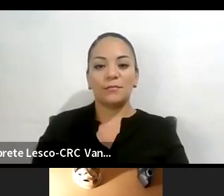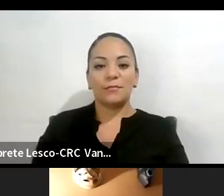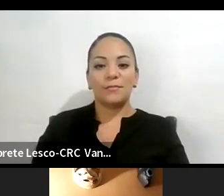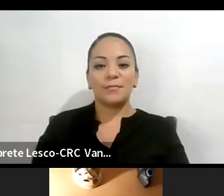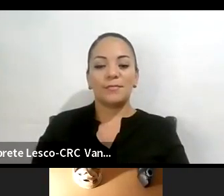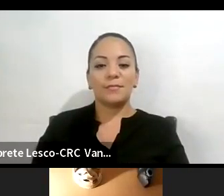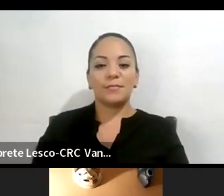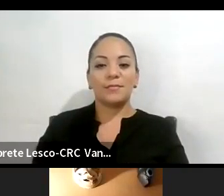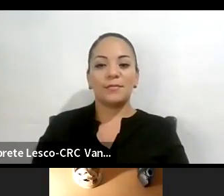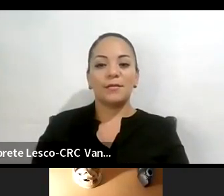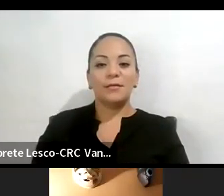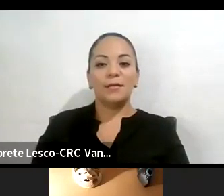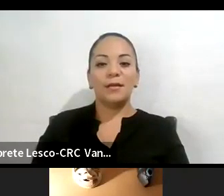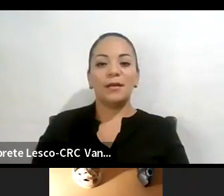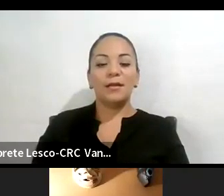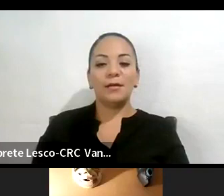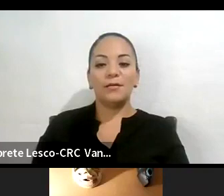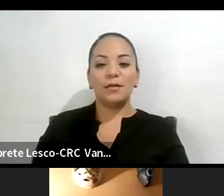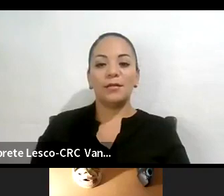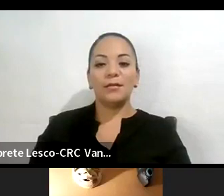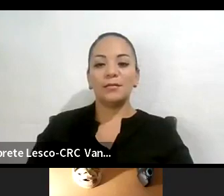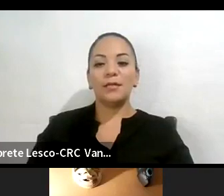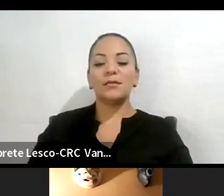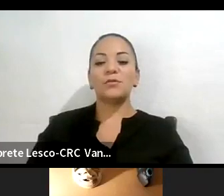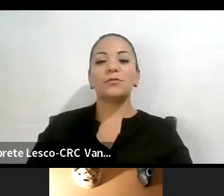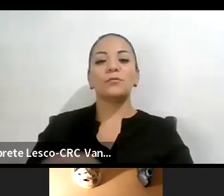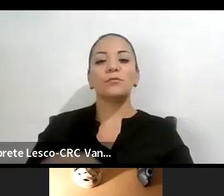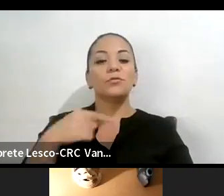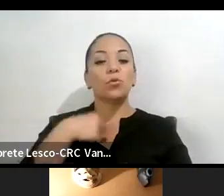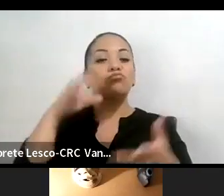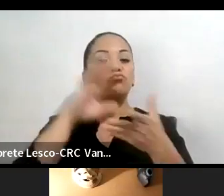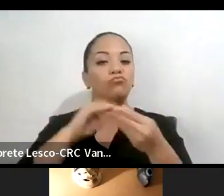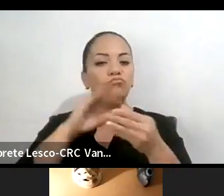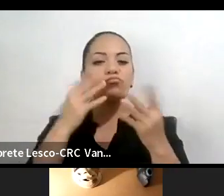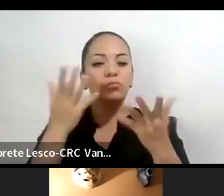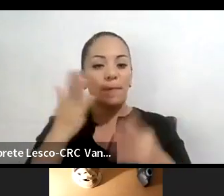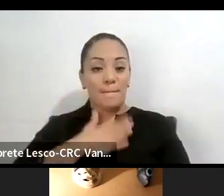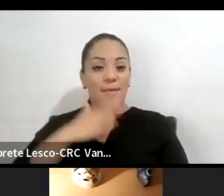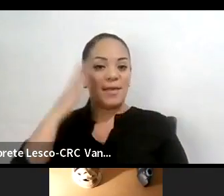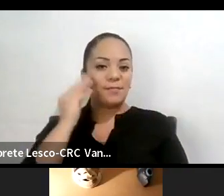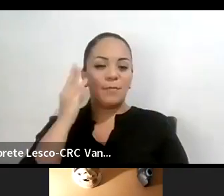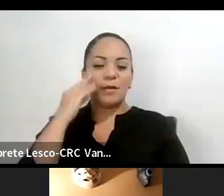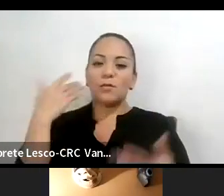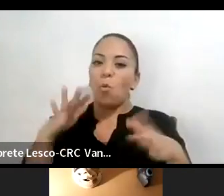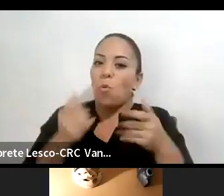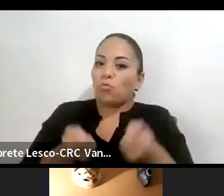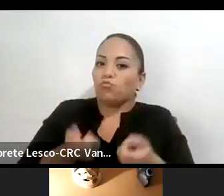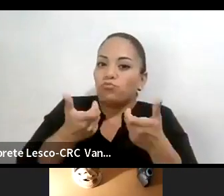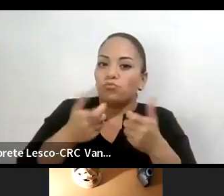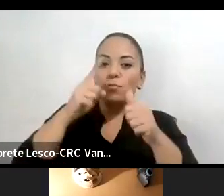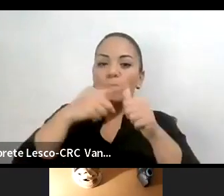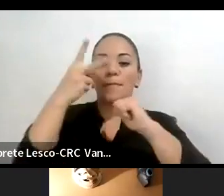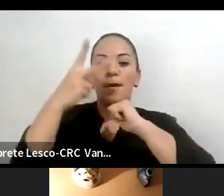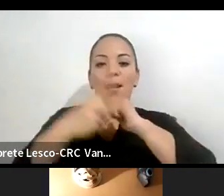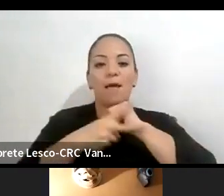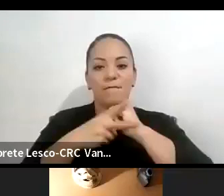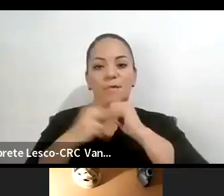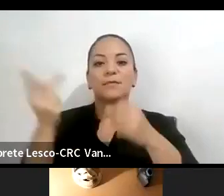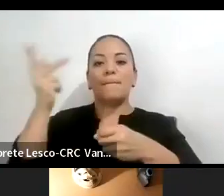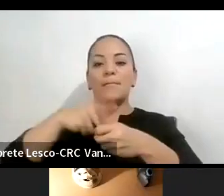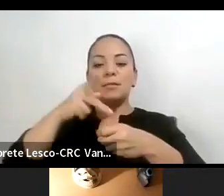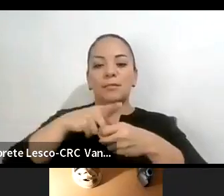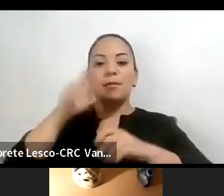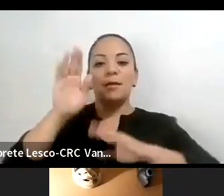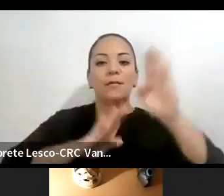Bueno, más que todo decirles que la experiencia fue sumamente enriquecedora. Fue la primera vez que tuve la oportunidad de participar en